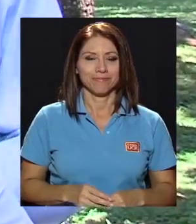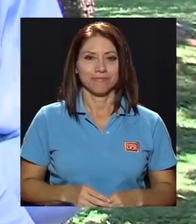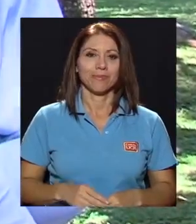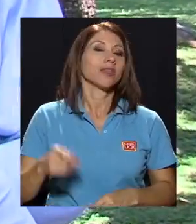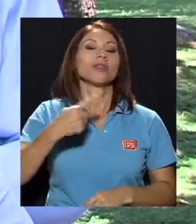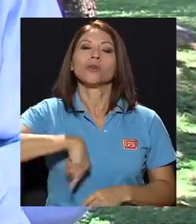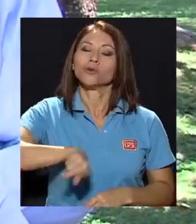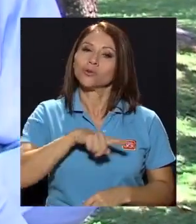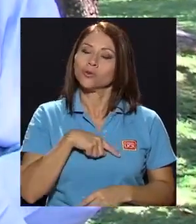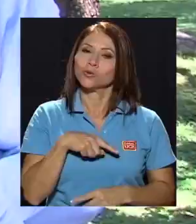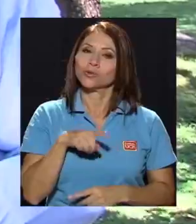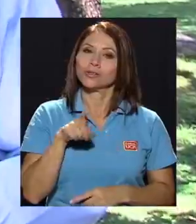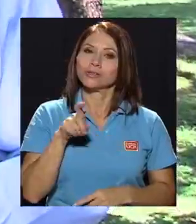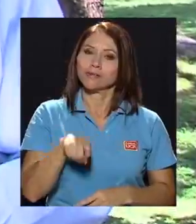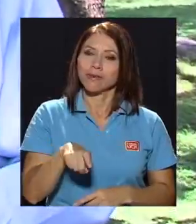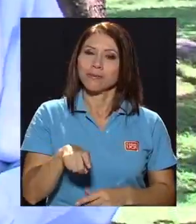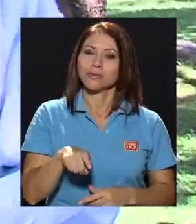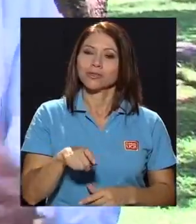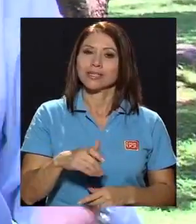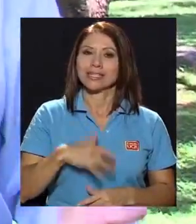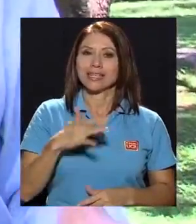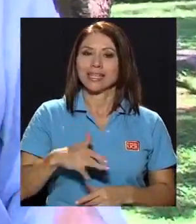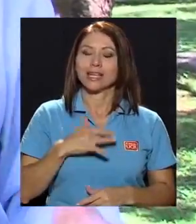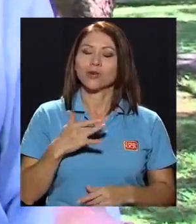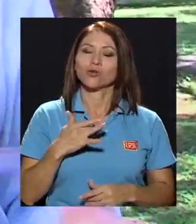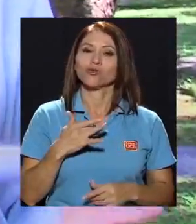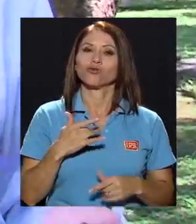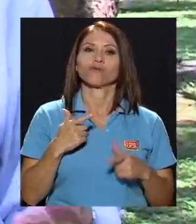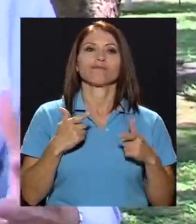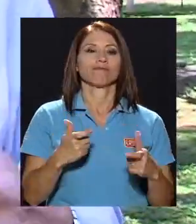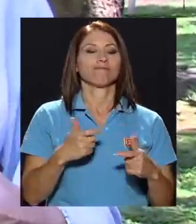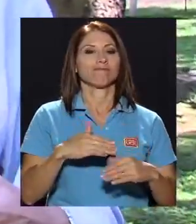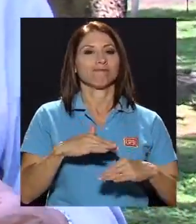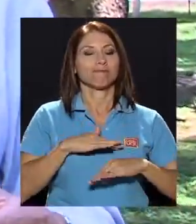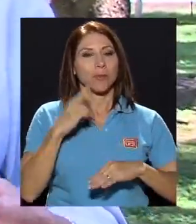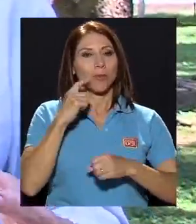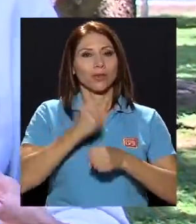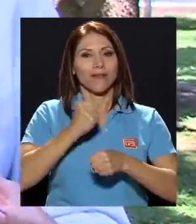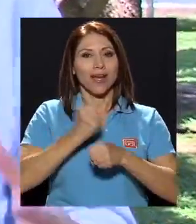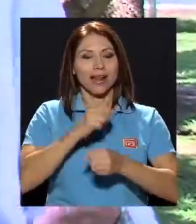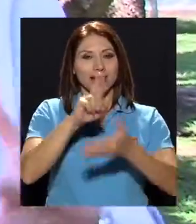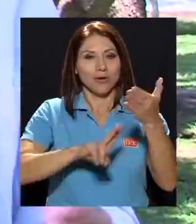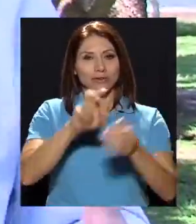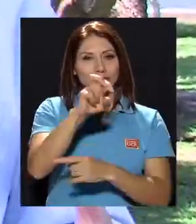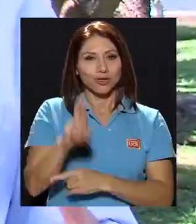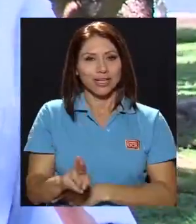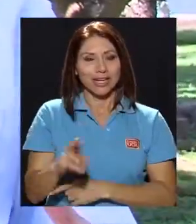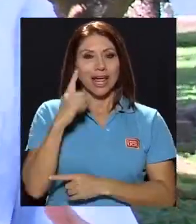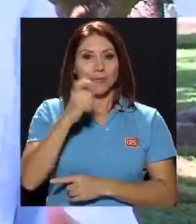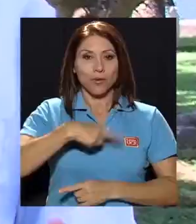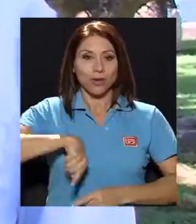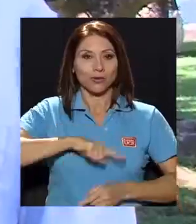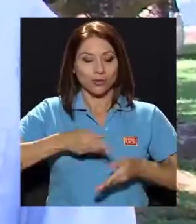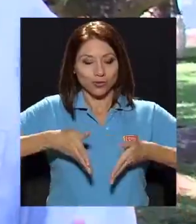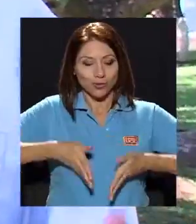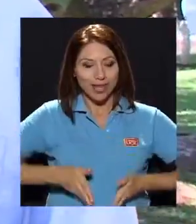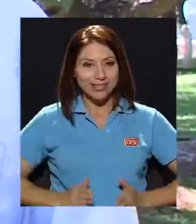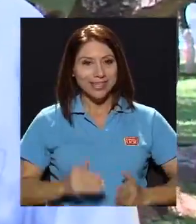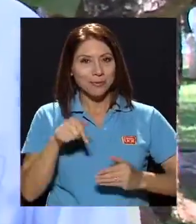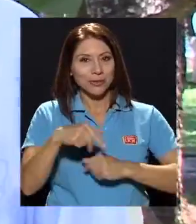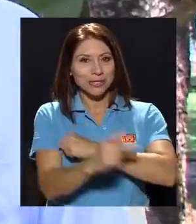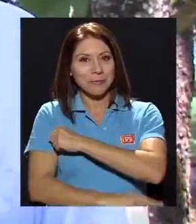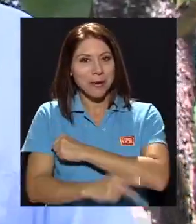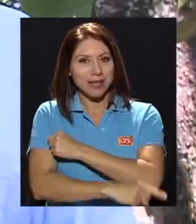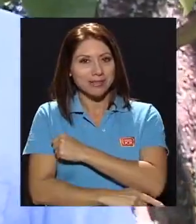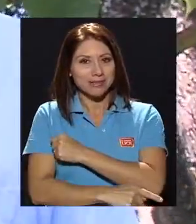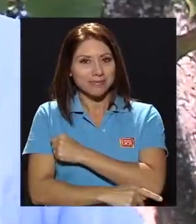Que tenemos que sentirnos muy afortunados por trabajar en la Universidad de Costa Rica y por haber nacido en este país que